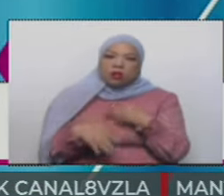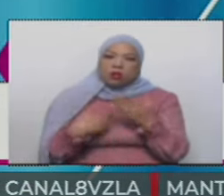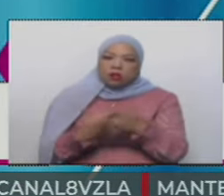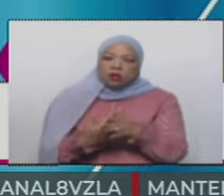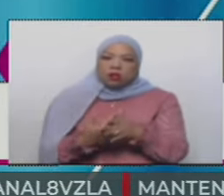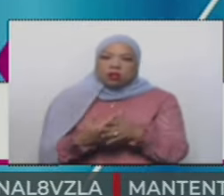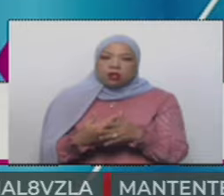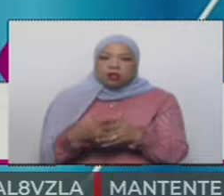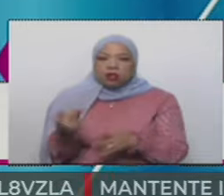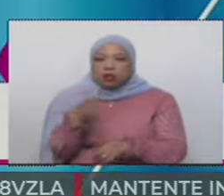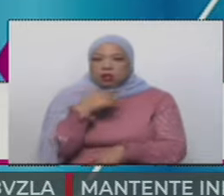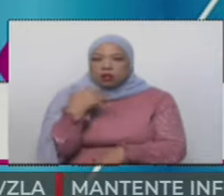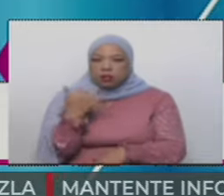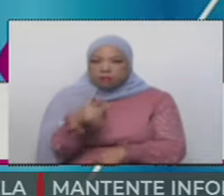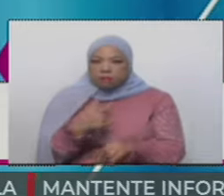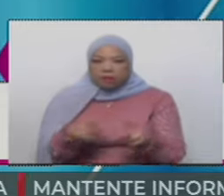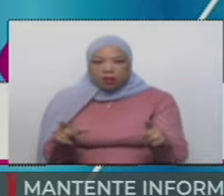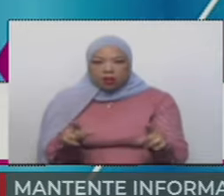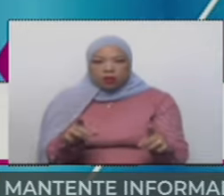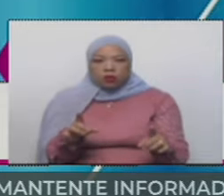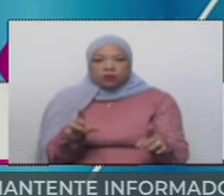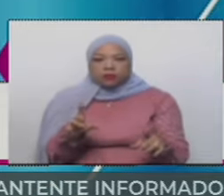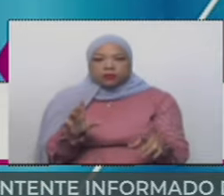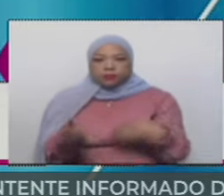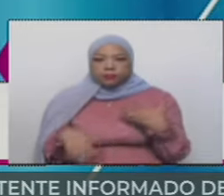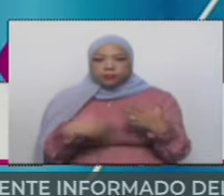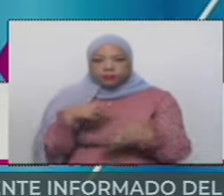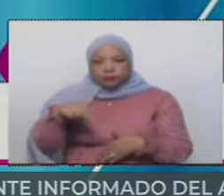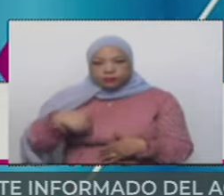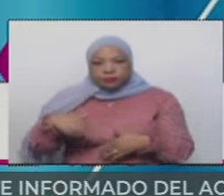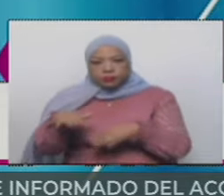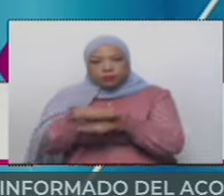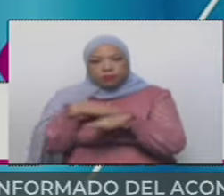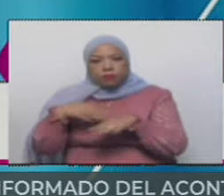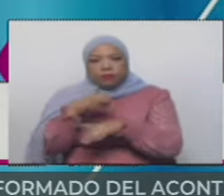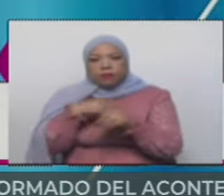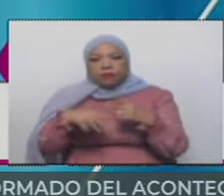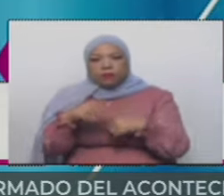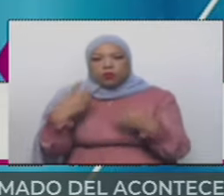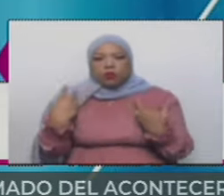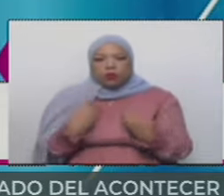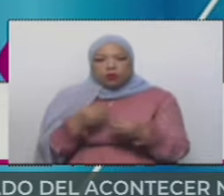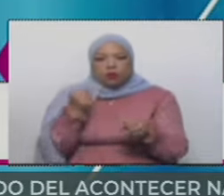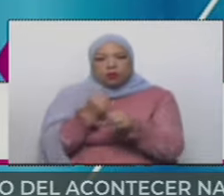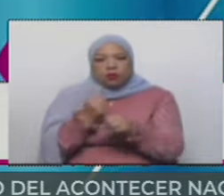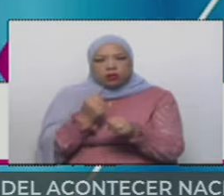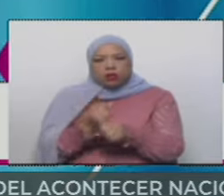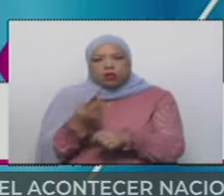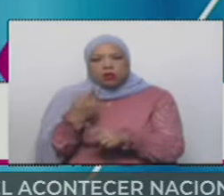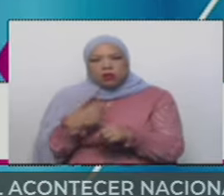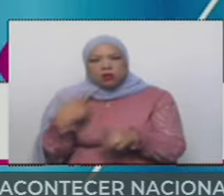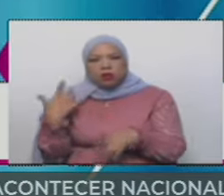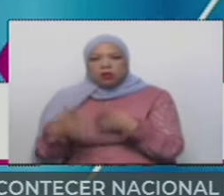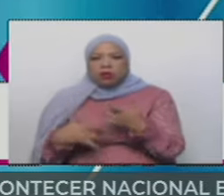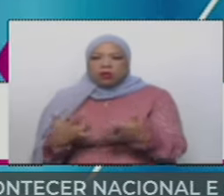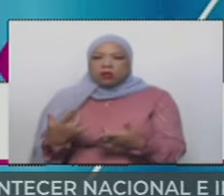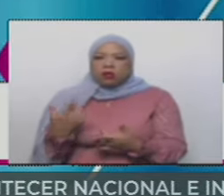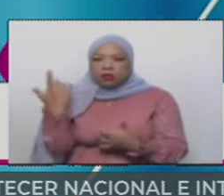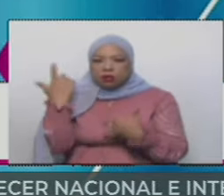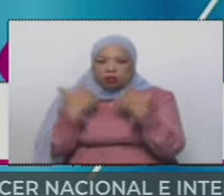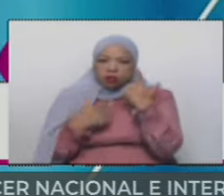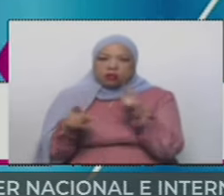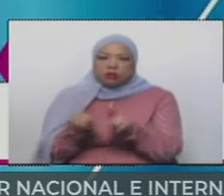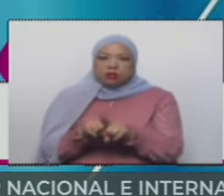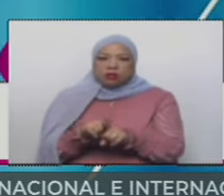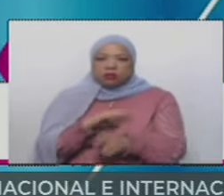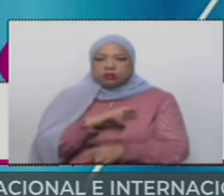vara alta, pero aquí nuestro ministro de Cultura nos acompañó. ¿Y sabe otra cosa, mi comandante, aquí